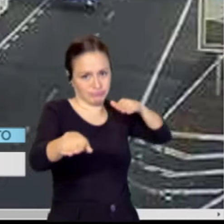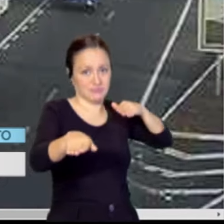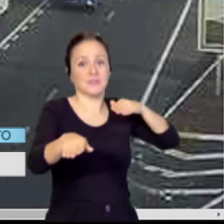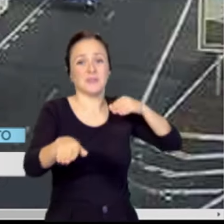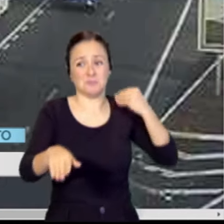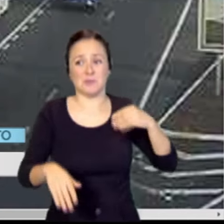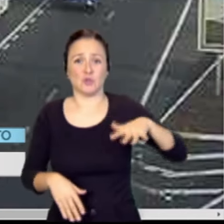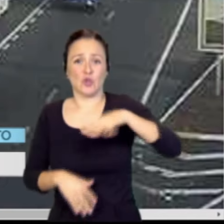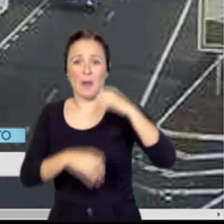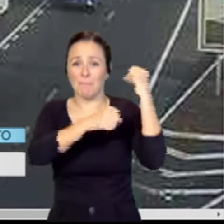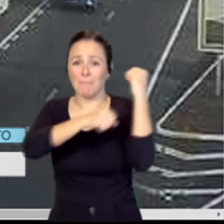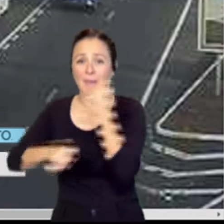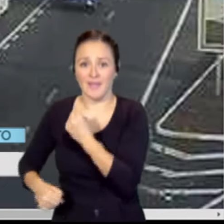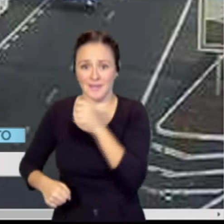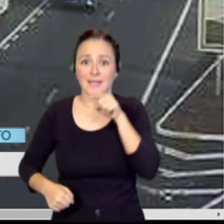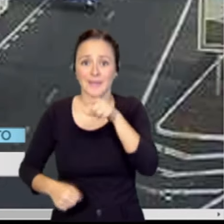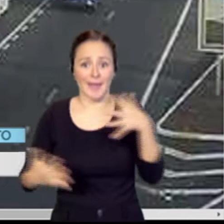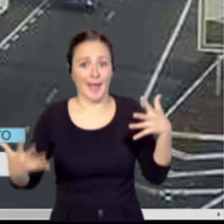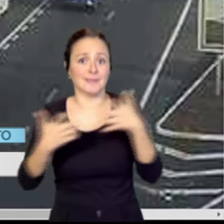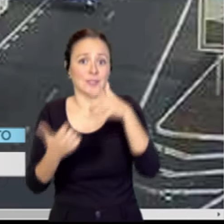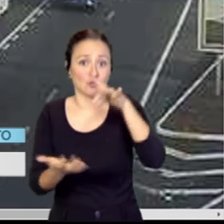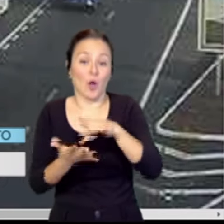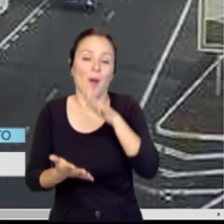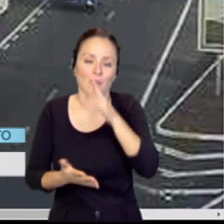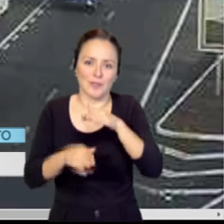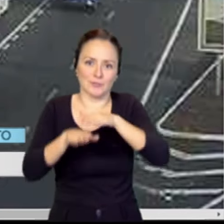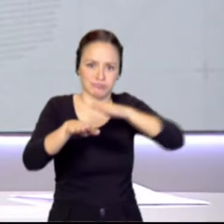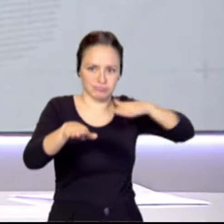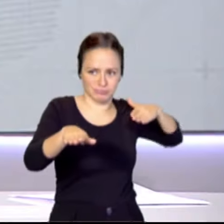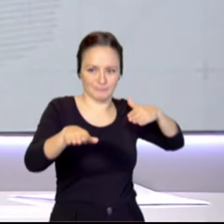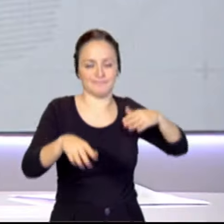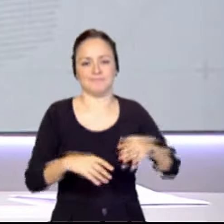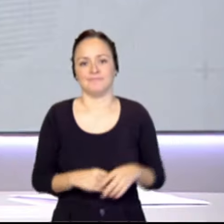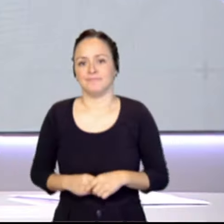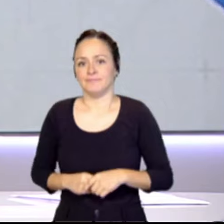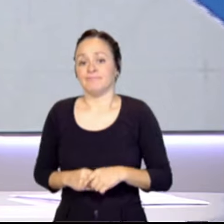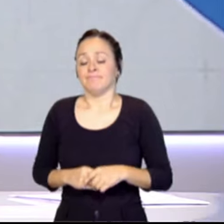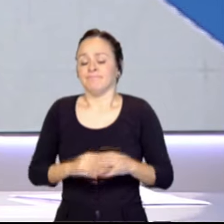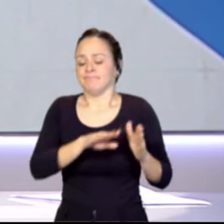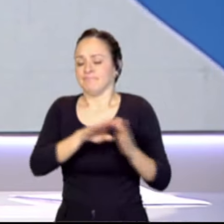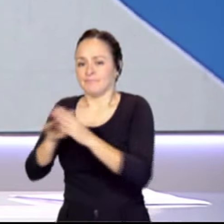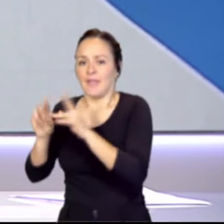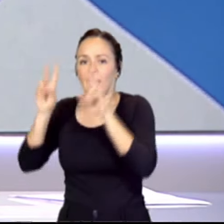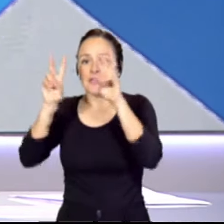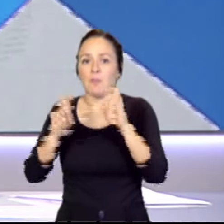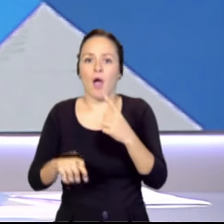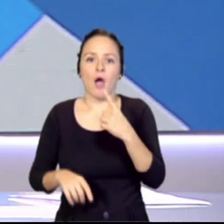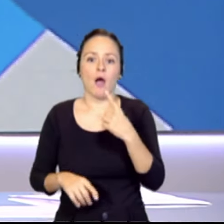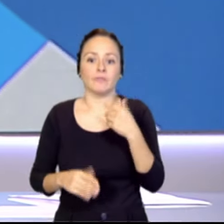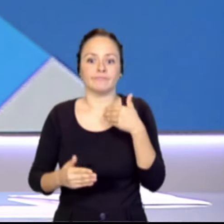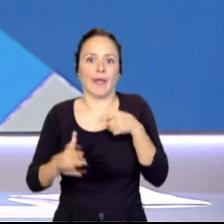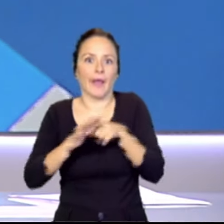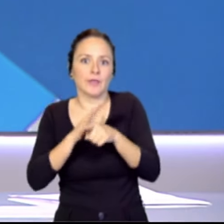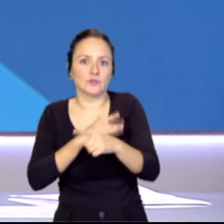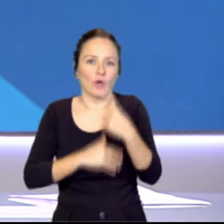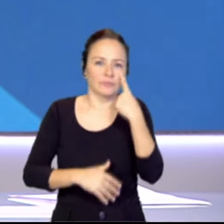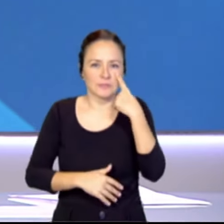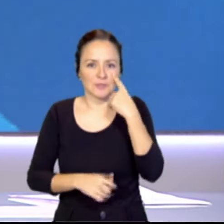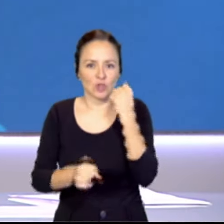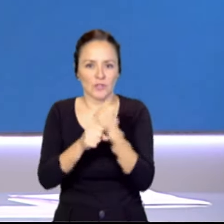del padre ancheta también en la laguna más asuntos operativos de la inspección de trabajo junto a la Policía